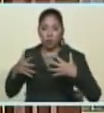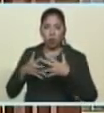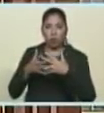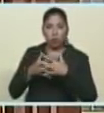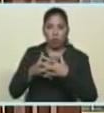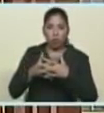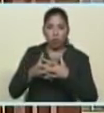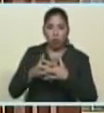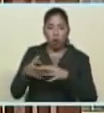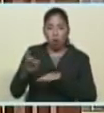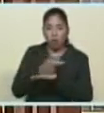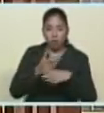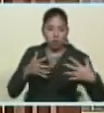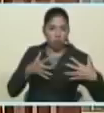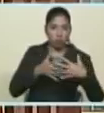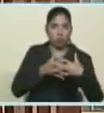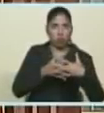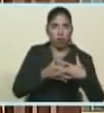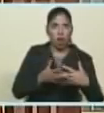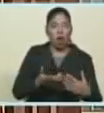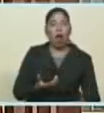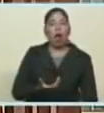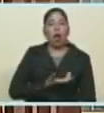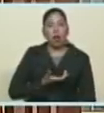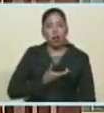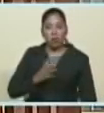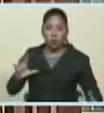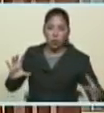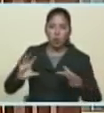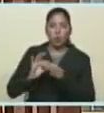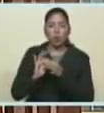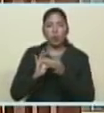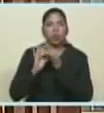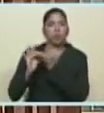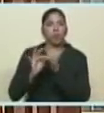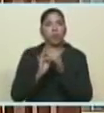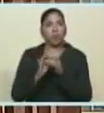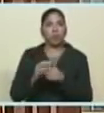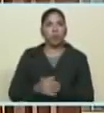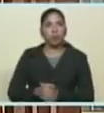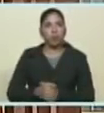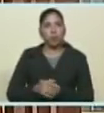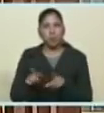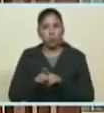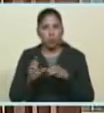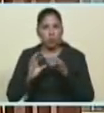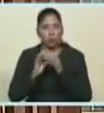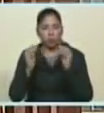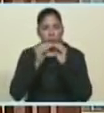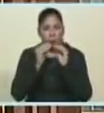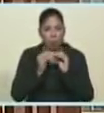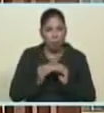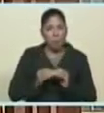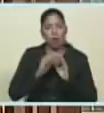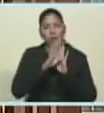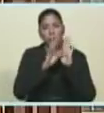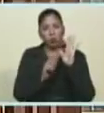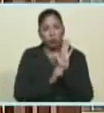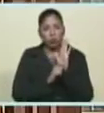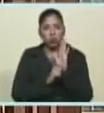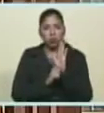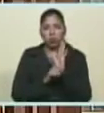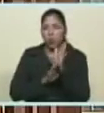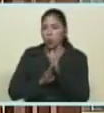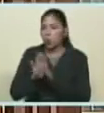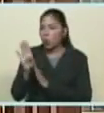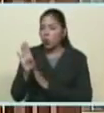seguir perfeccionando, como nos planteamos en la Constitución y la Constituyente de 1999, seguir perfeccionando